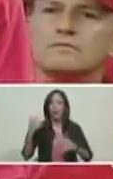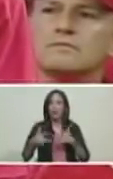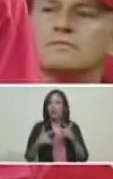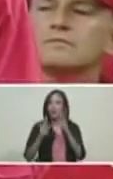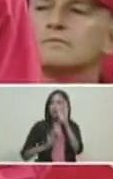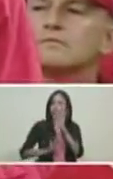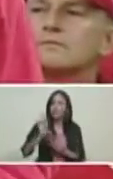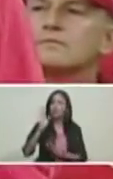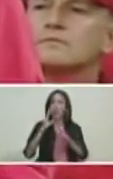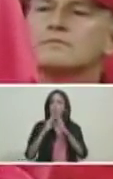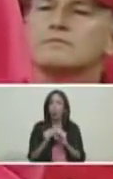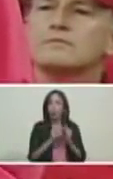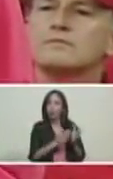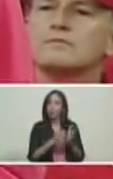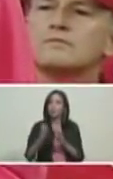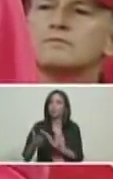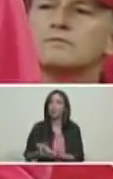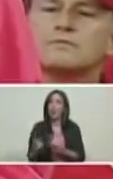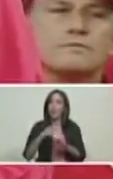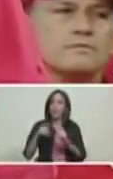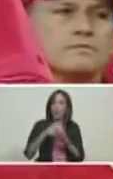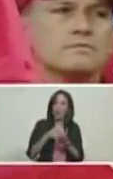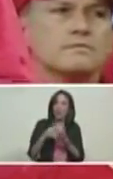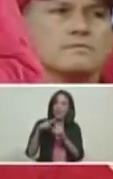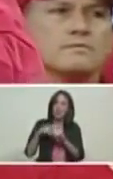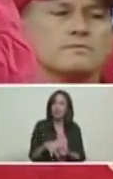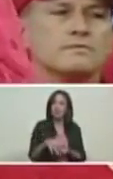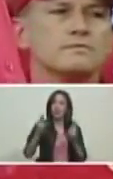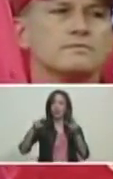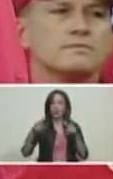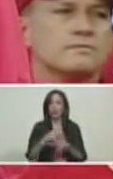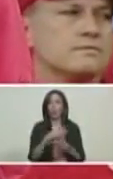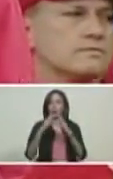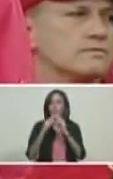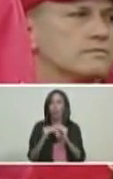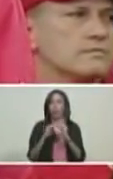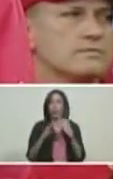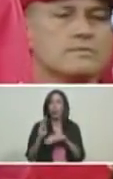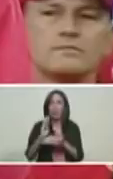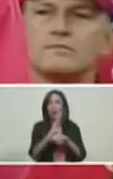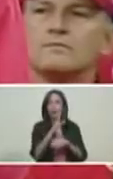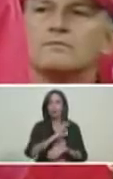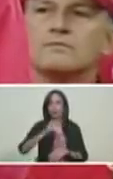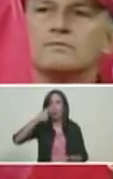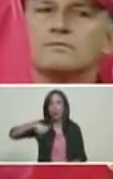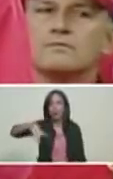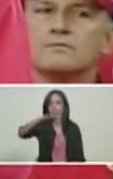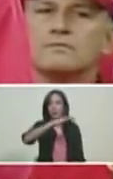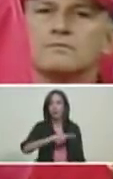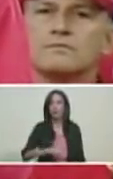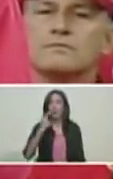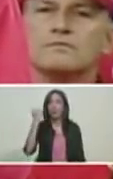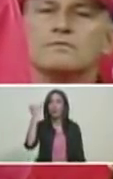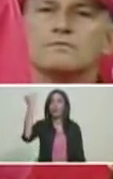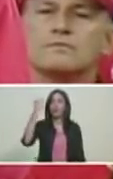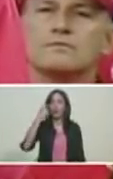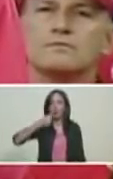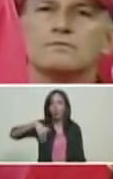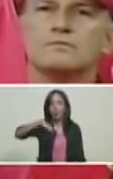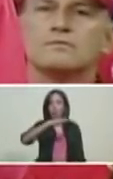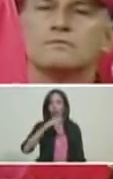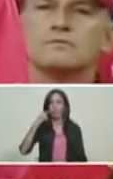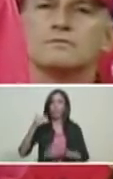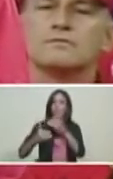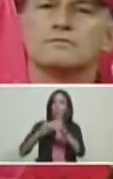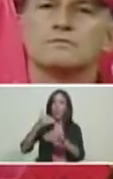programa social, pero no podemos bajar la guardia en las políticas de protección social a nuestro pueblo. De manera que el papel de este ejército en